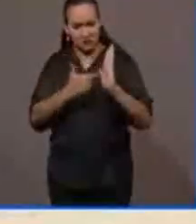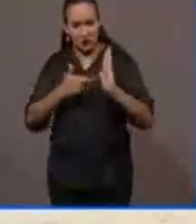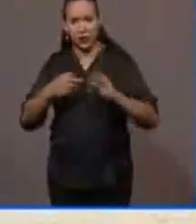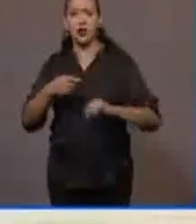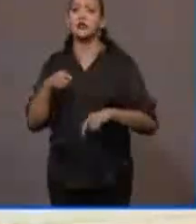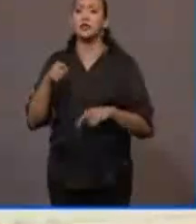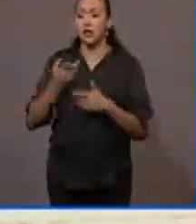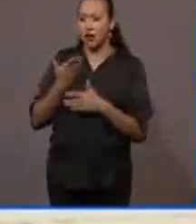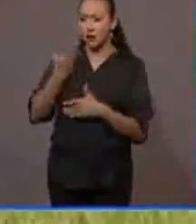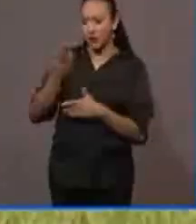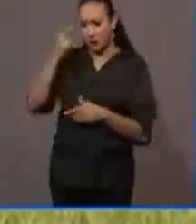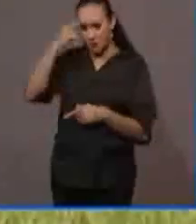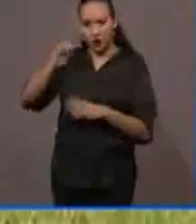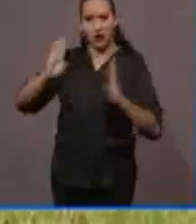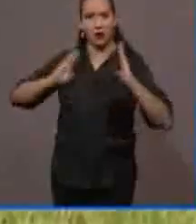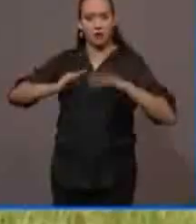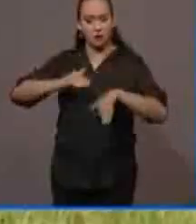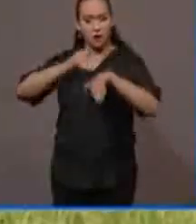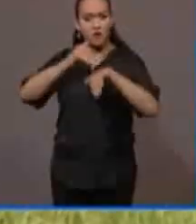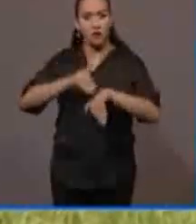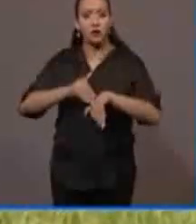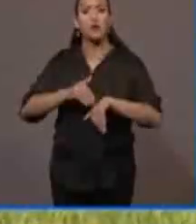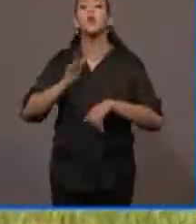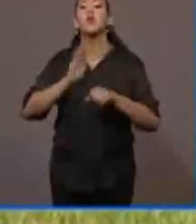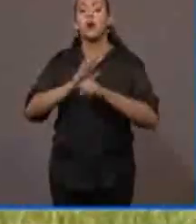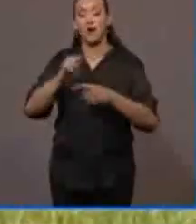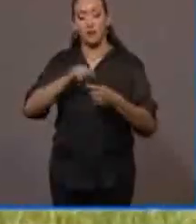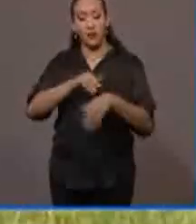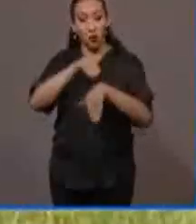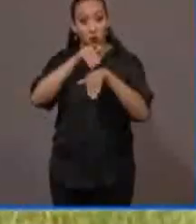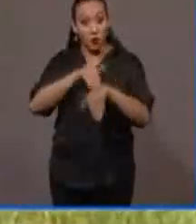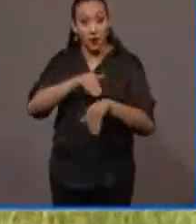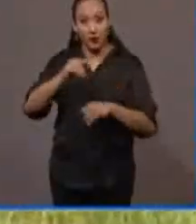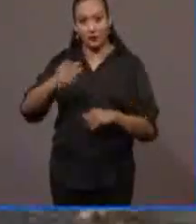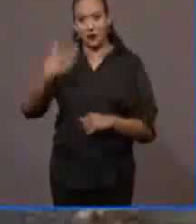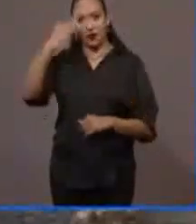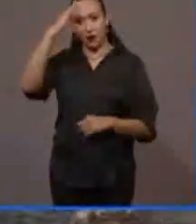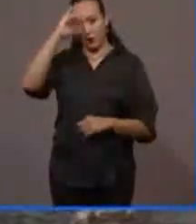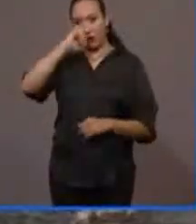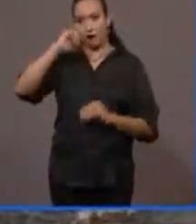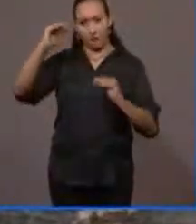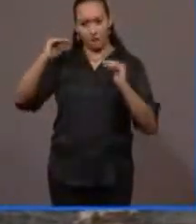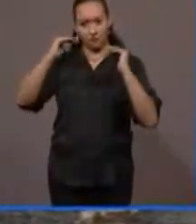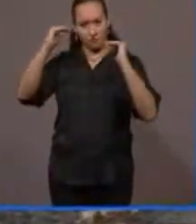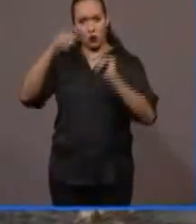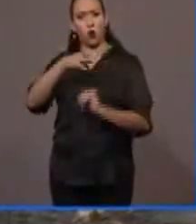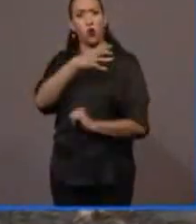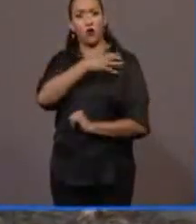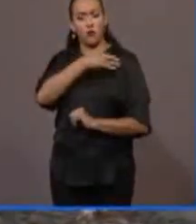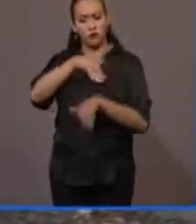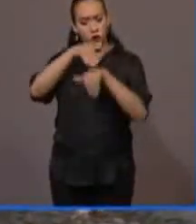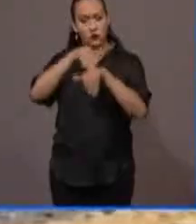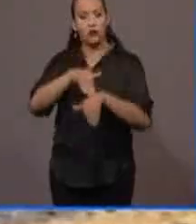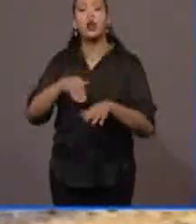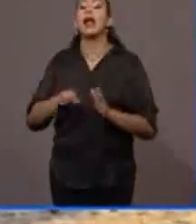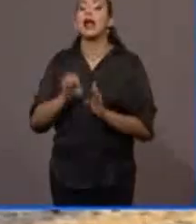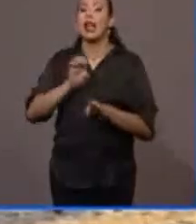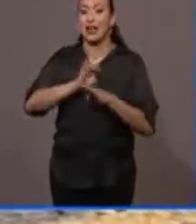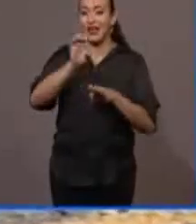la formación militar, lo que involucra obediencia y respeto a los superiores. En consecuencia, un